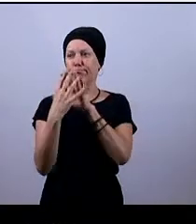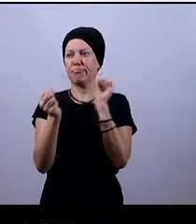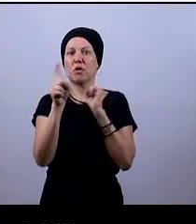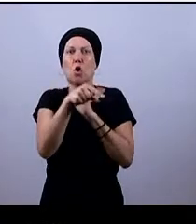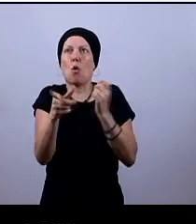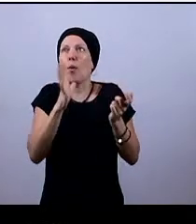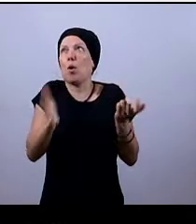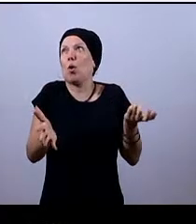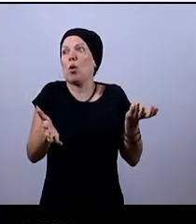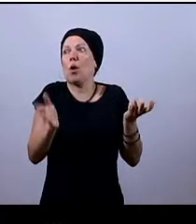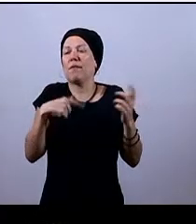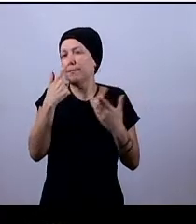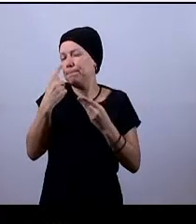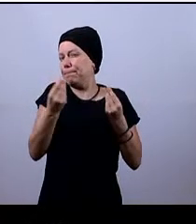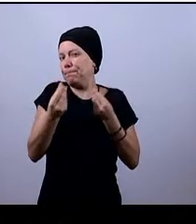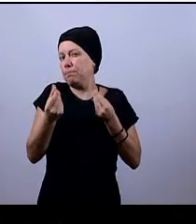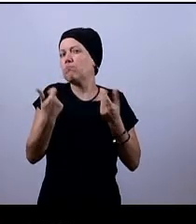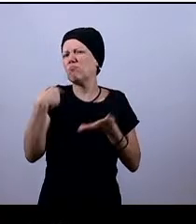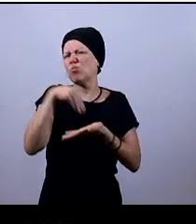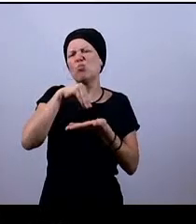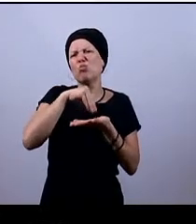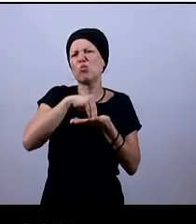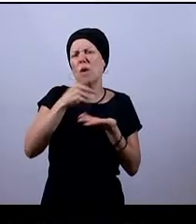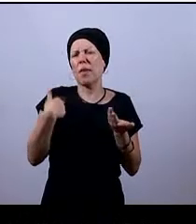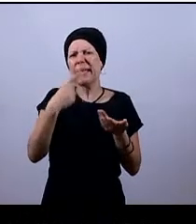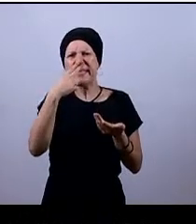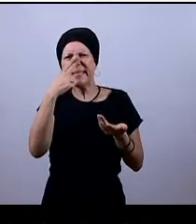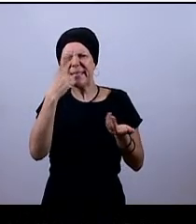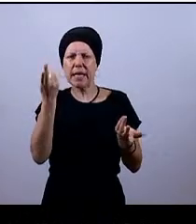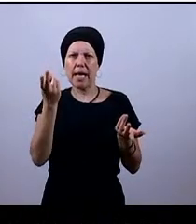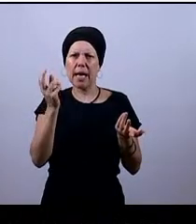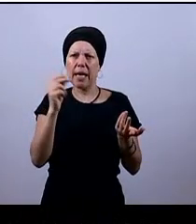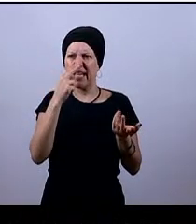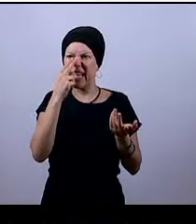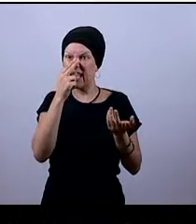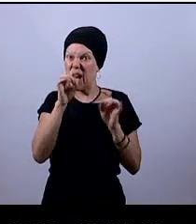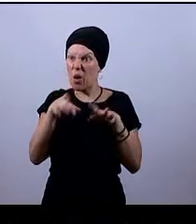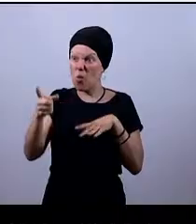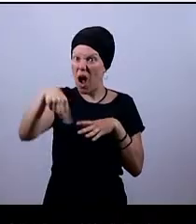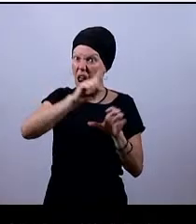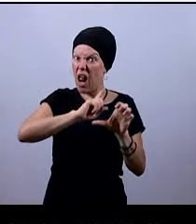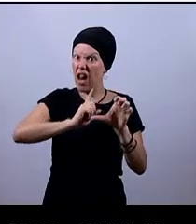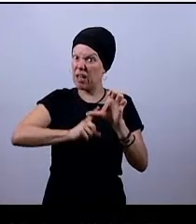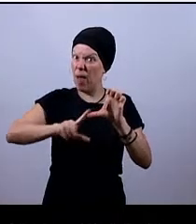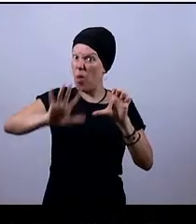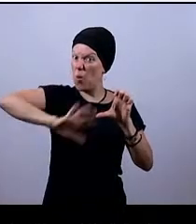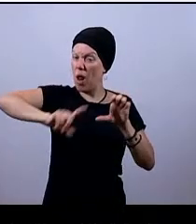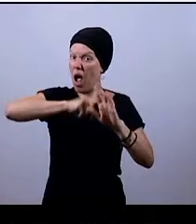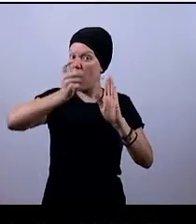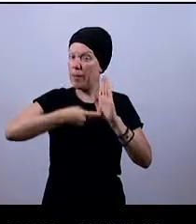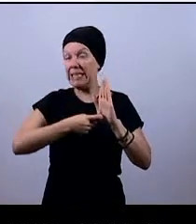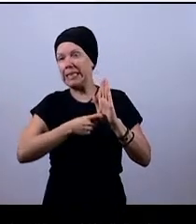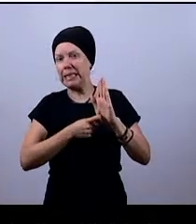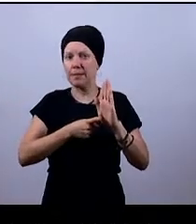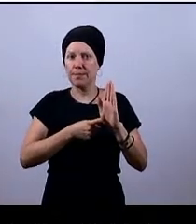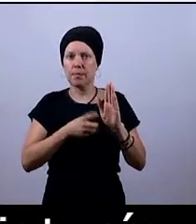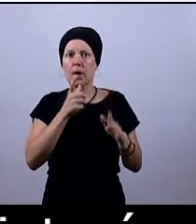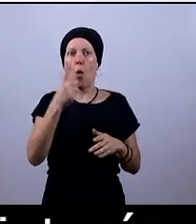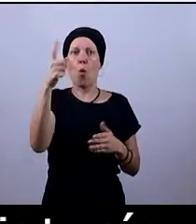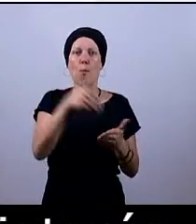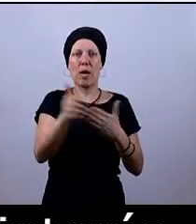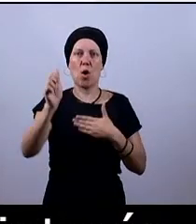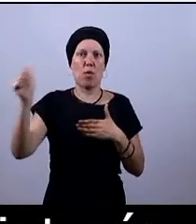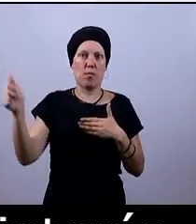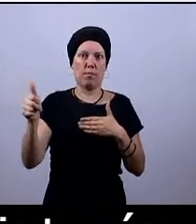lo que percibimos es que muchas veces el interés no es el interés de toda nuestra región, el interés de los extremeños, de ese millón de